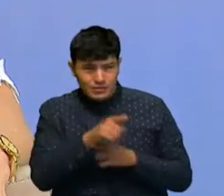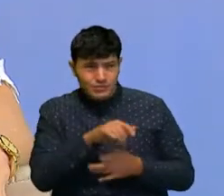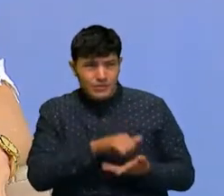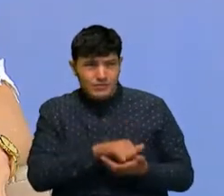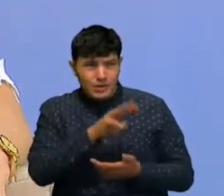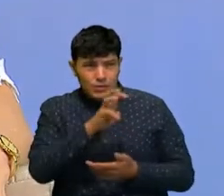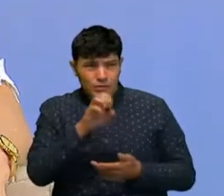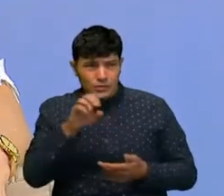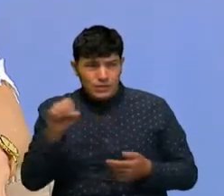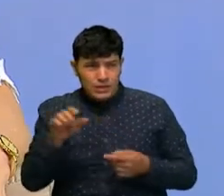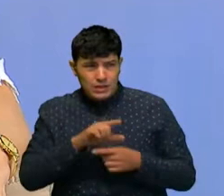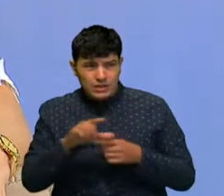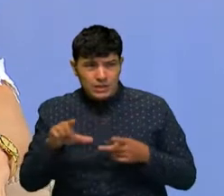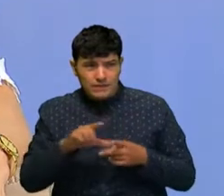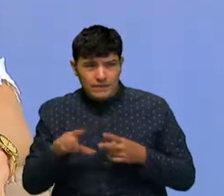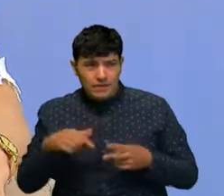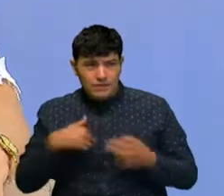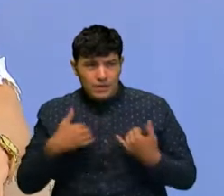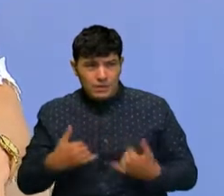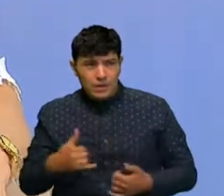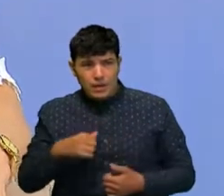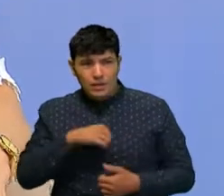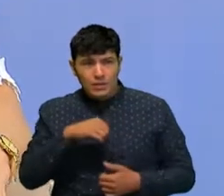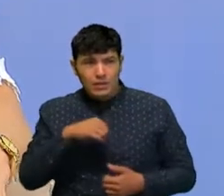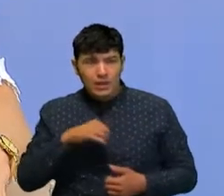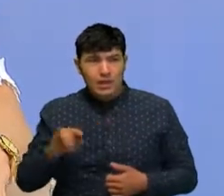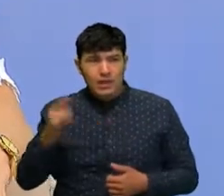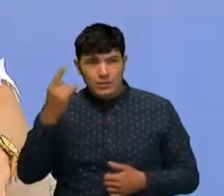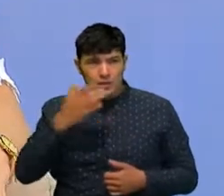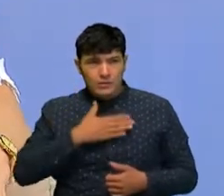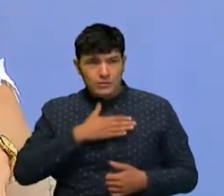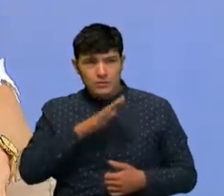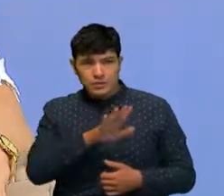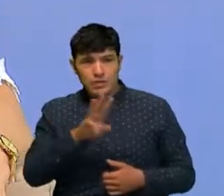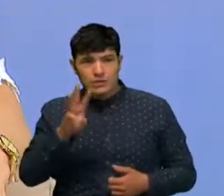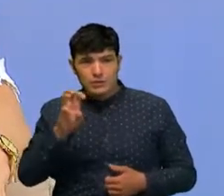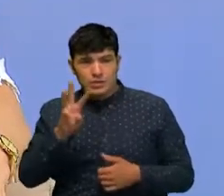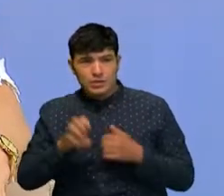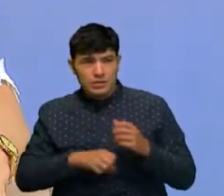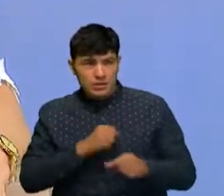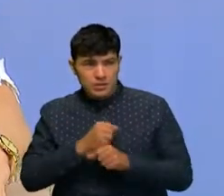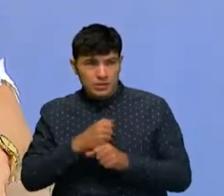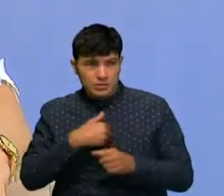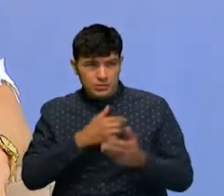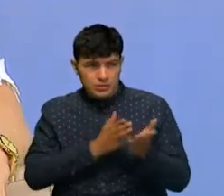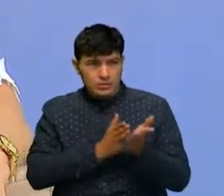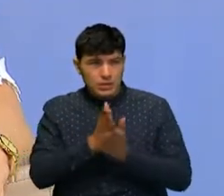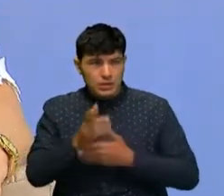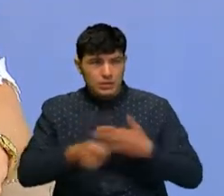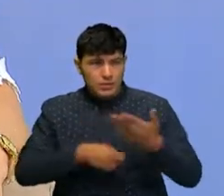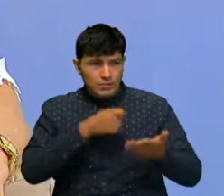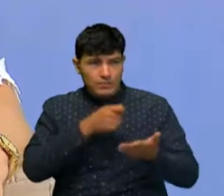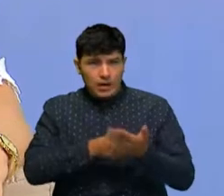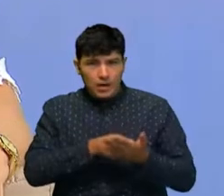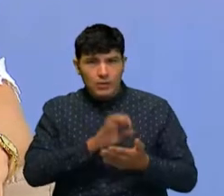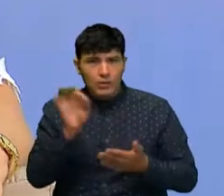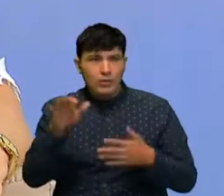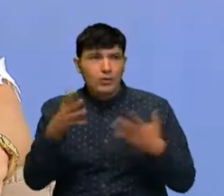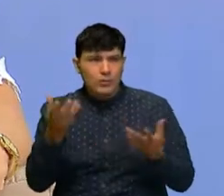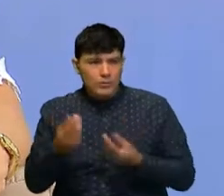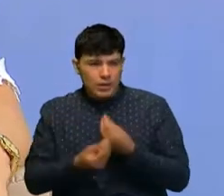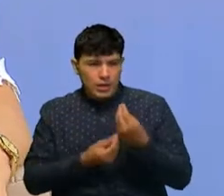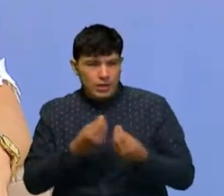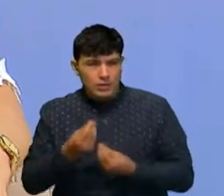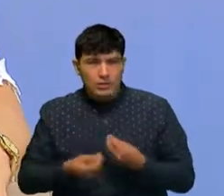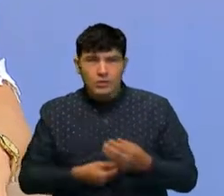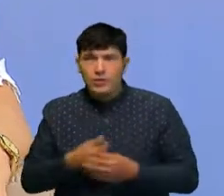800 y pico de semanas que tengo, aunque tengo 58 años y sigo cotizando seguro, o qué puedo hacer?